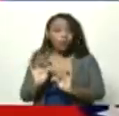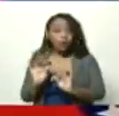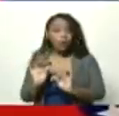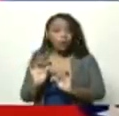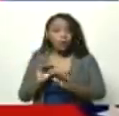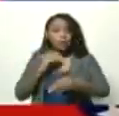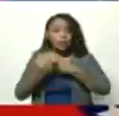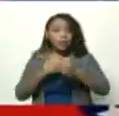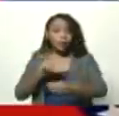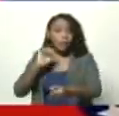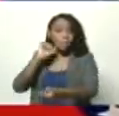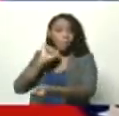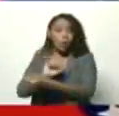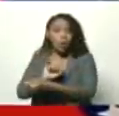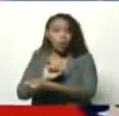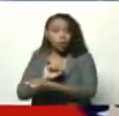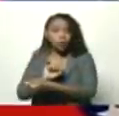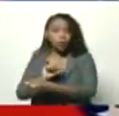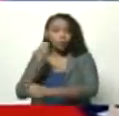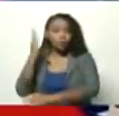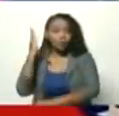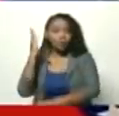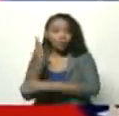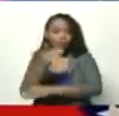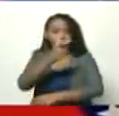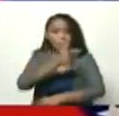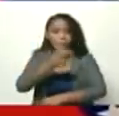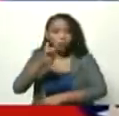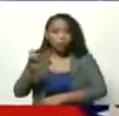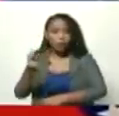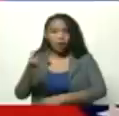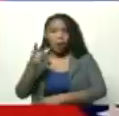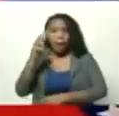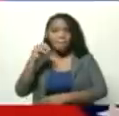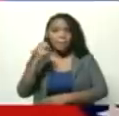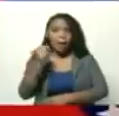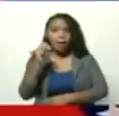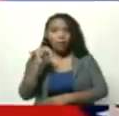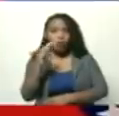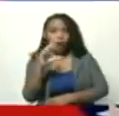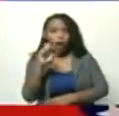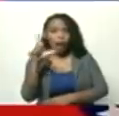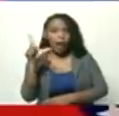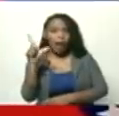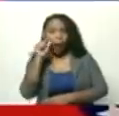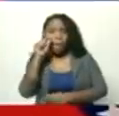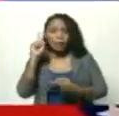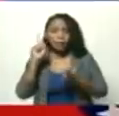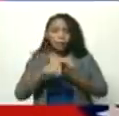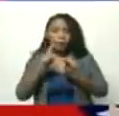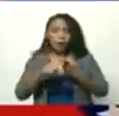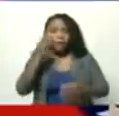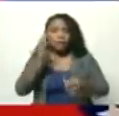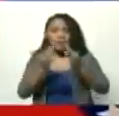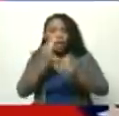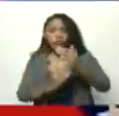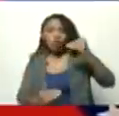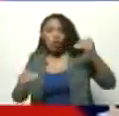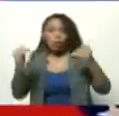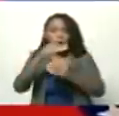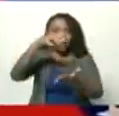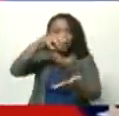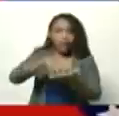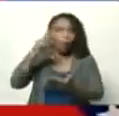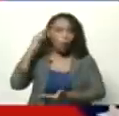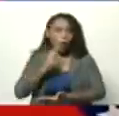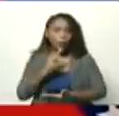fueron capturados los ciudadanos Manuel Junior Gil da Silva, fiscal superior del estado